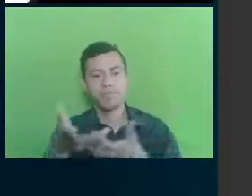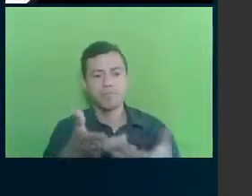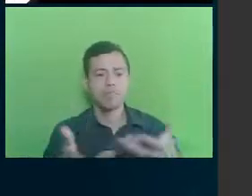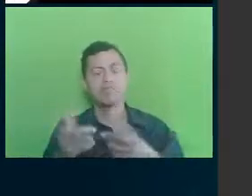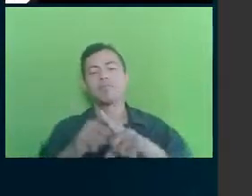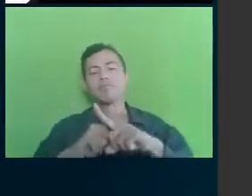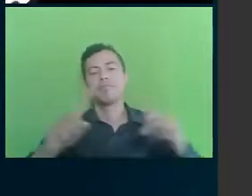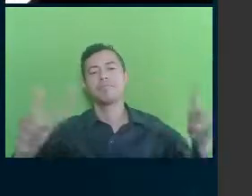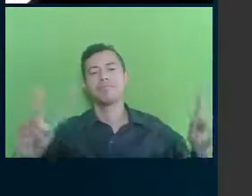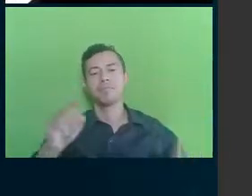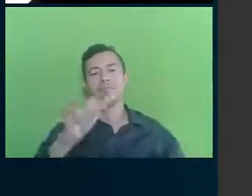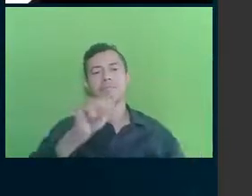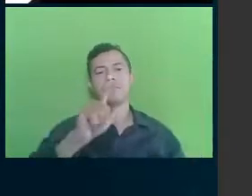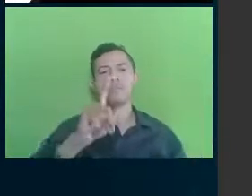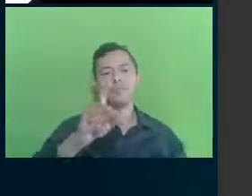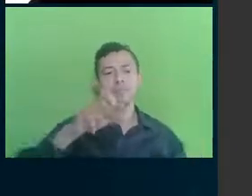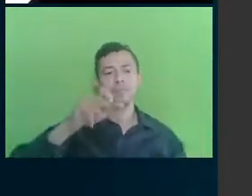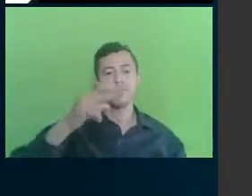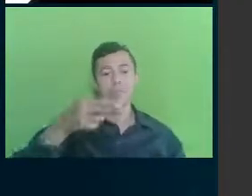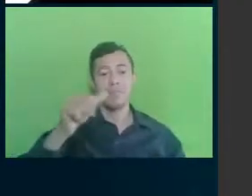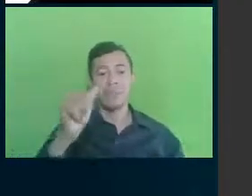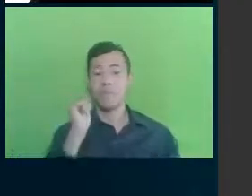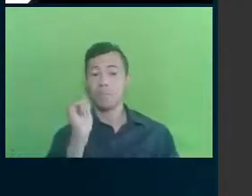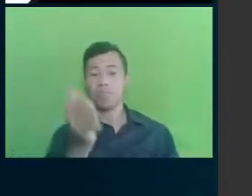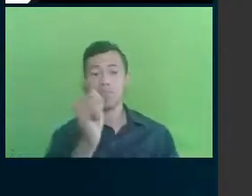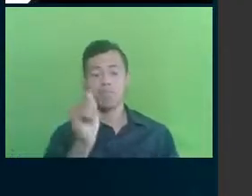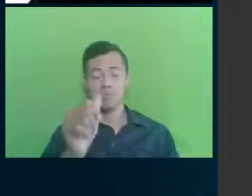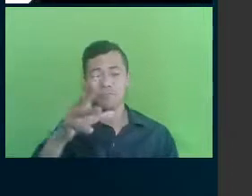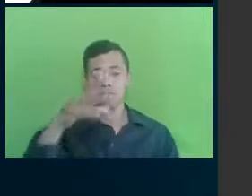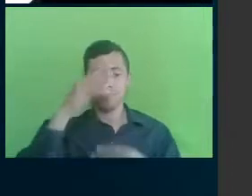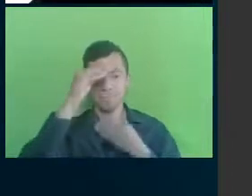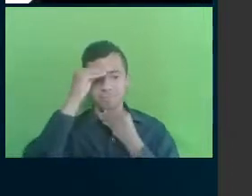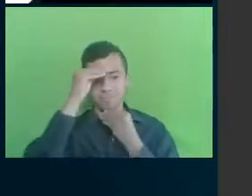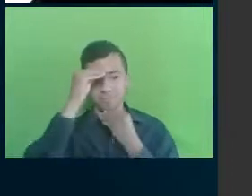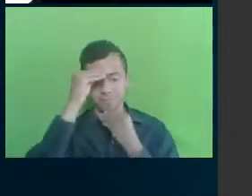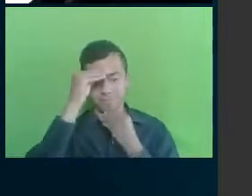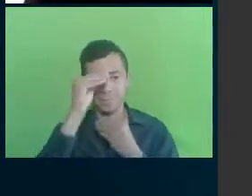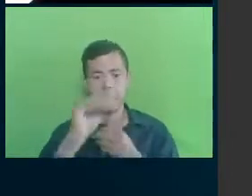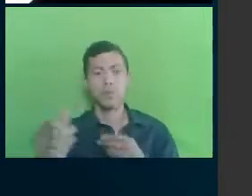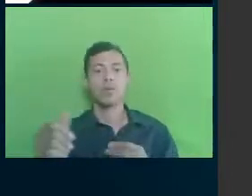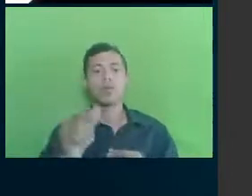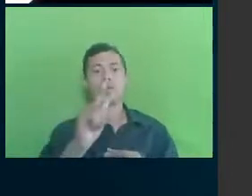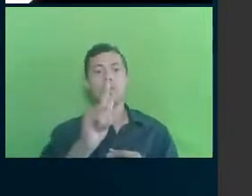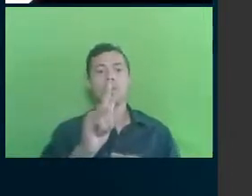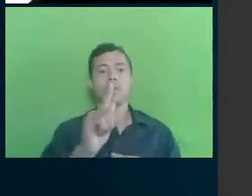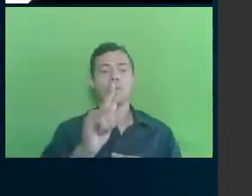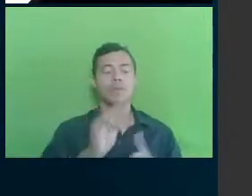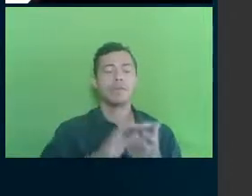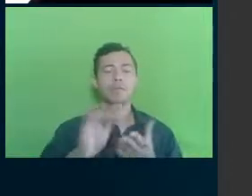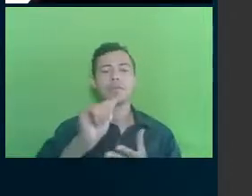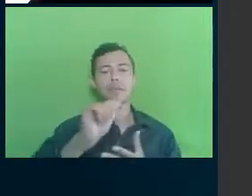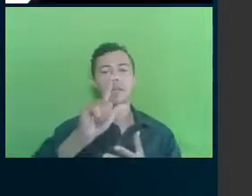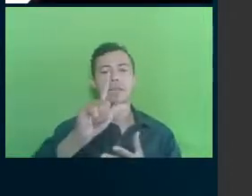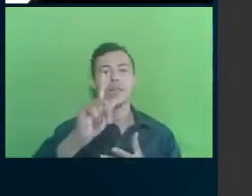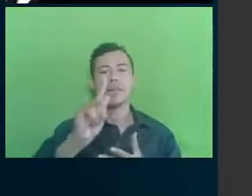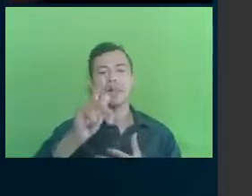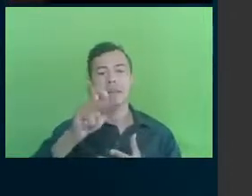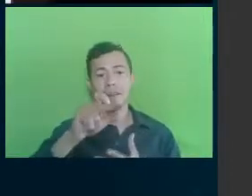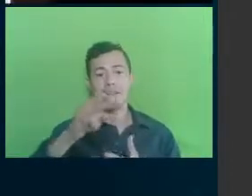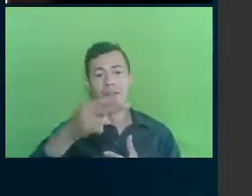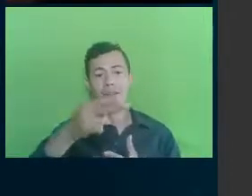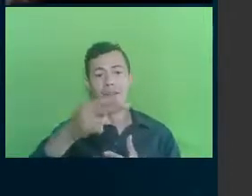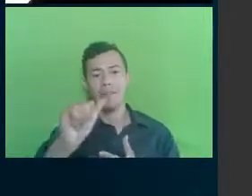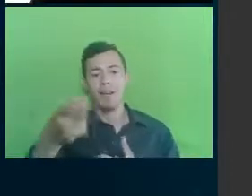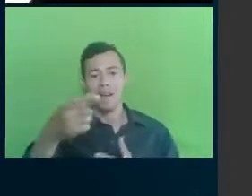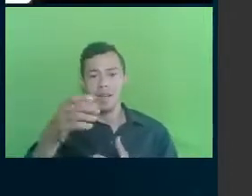donde AlphaZero aprende por sí solo cómo jugar el juego y AlphaGo, un ser humano, le enseña a jugar. Entonces,